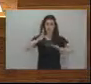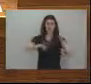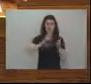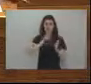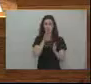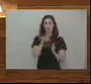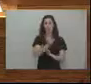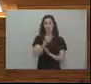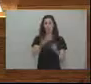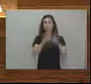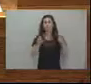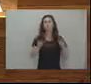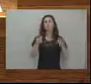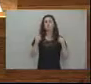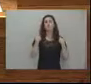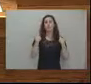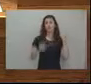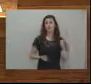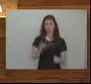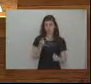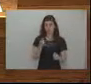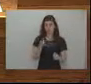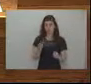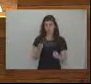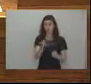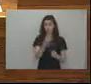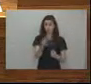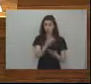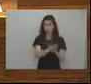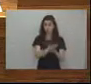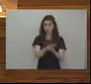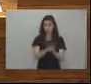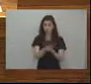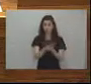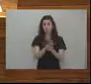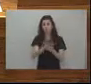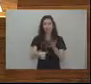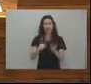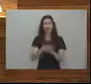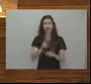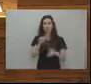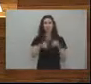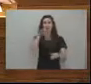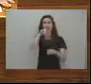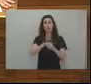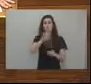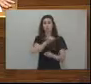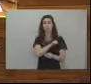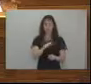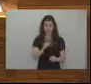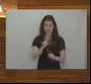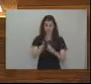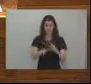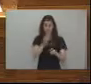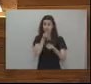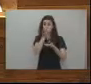Torres y el director del puerto, donde decía que los sobrecostes se ocultaban hasta después de las elecciones autonómicas. Eso es lo que dice el informe de intervención del